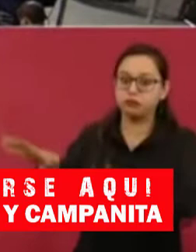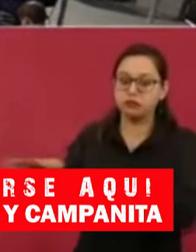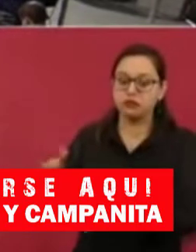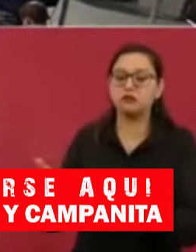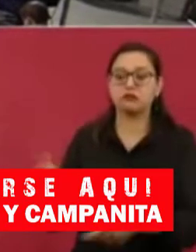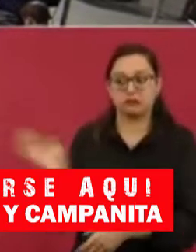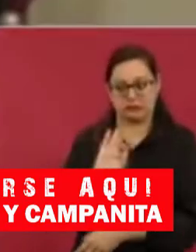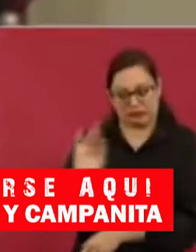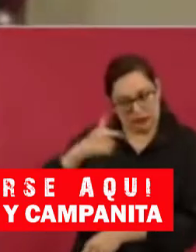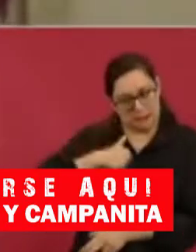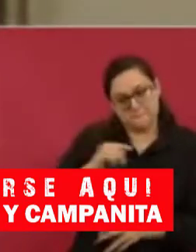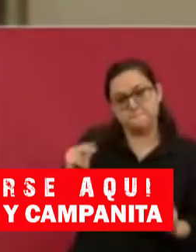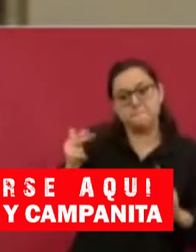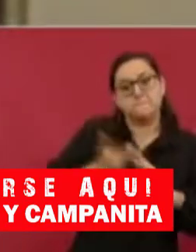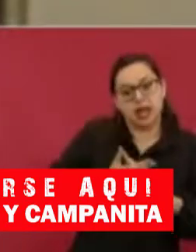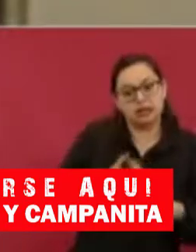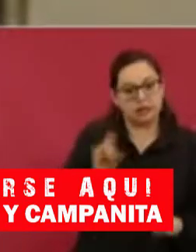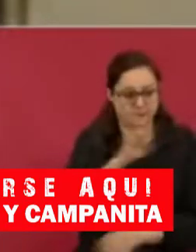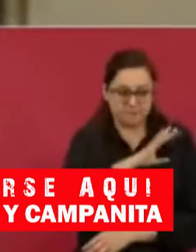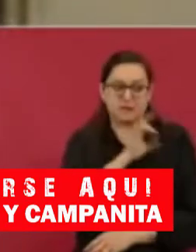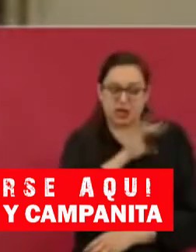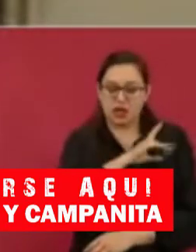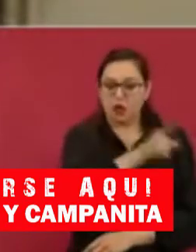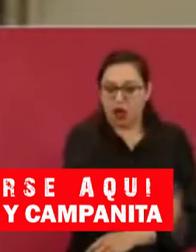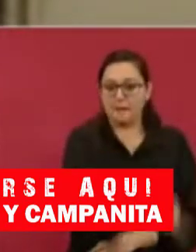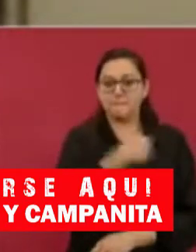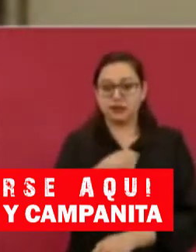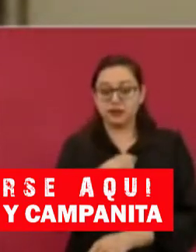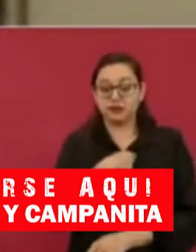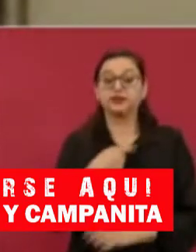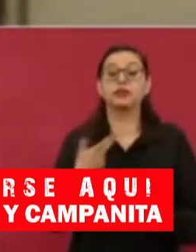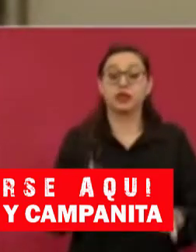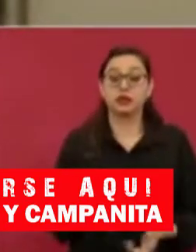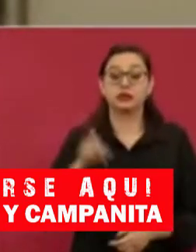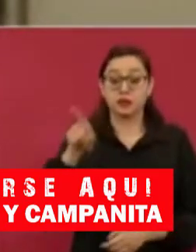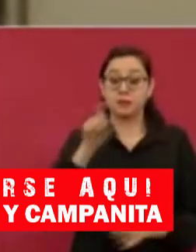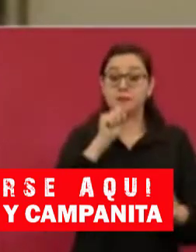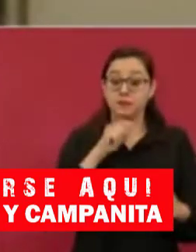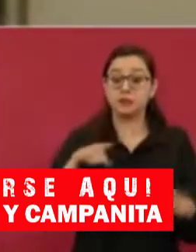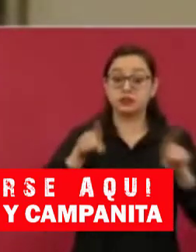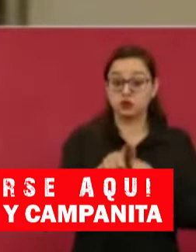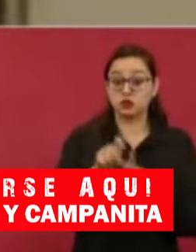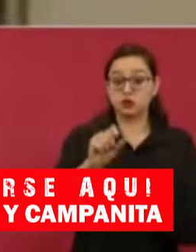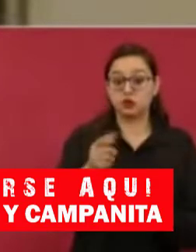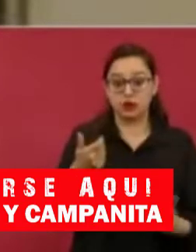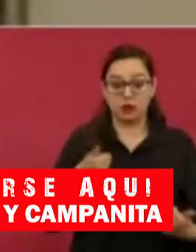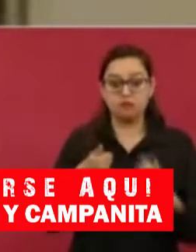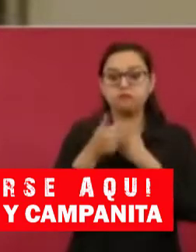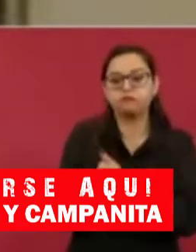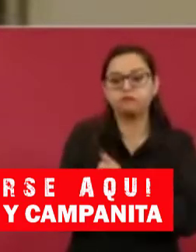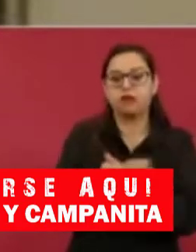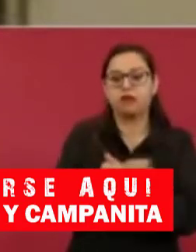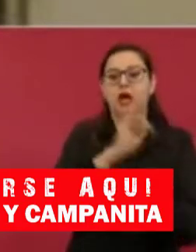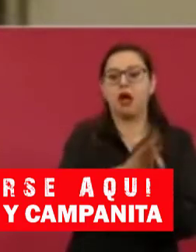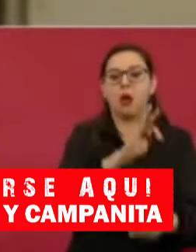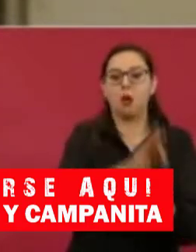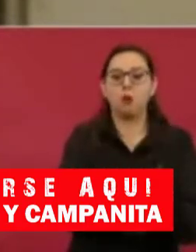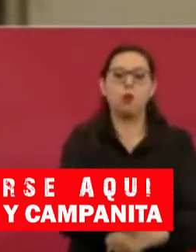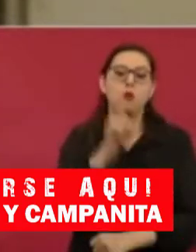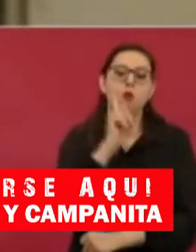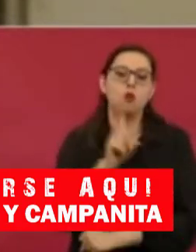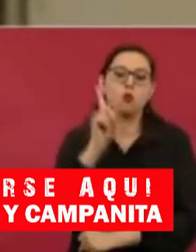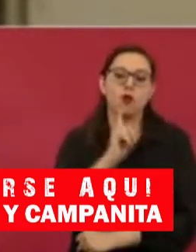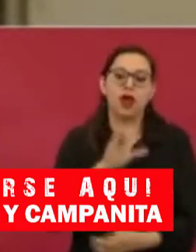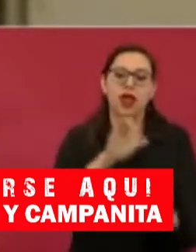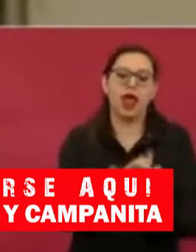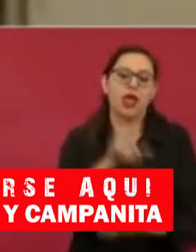En toda esta operación de Estado, pues se hizo, dijo el propio ministro presidente, para encubrir a Margarita Zavala, la entonces primera